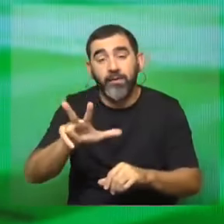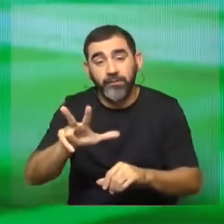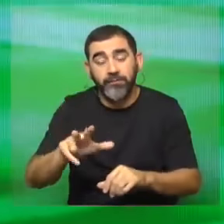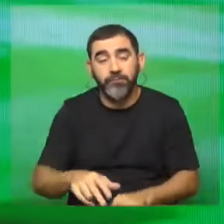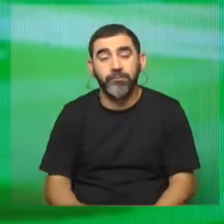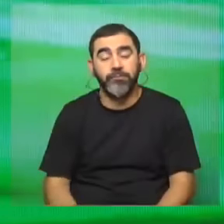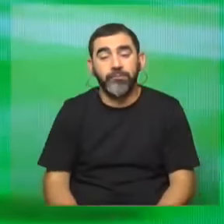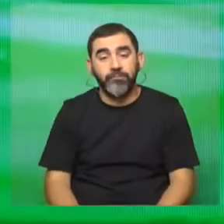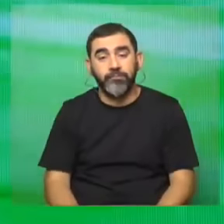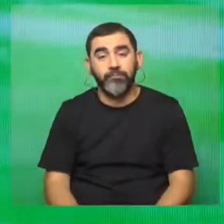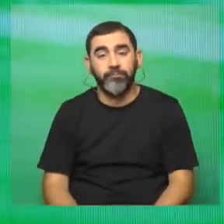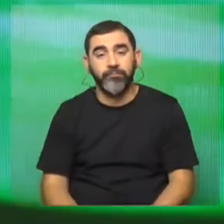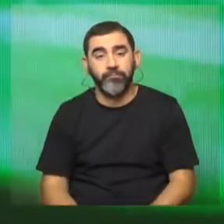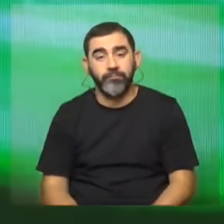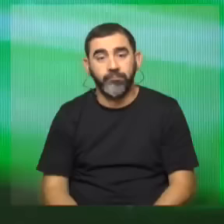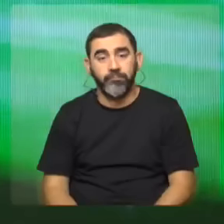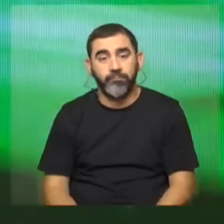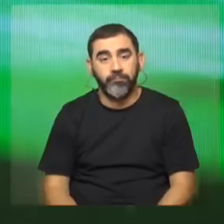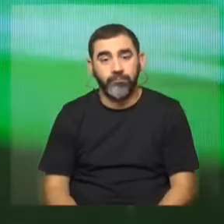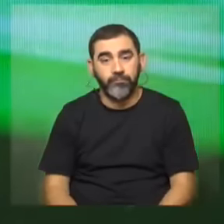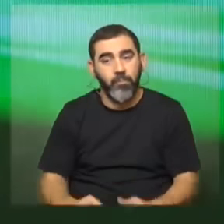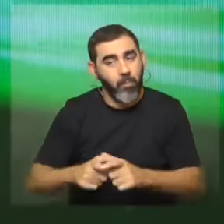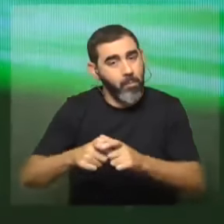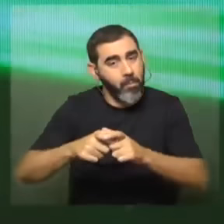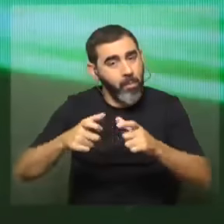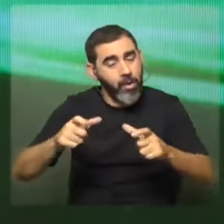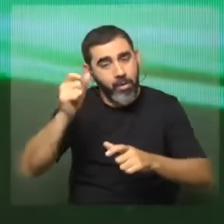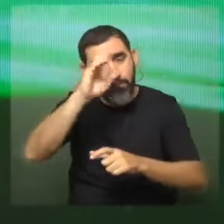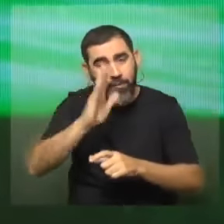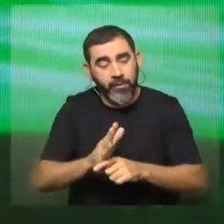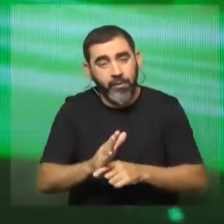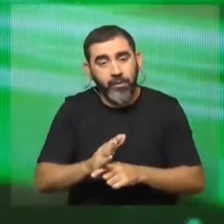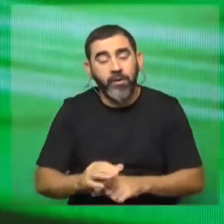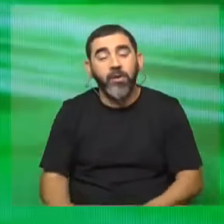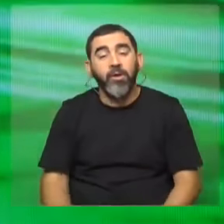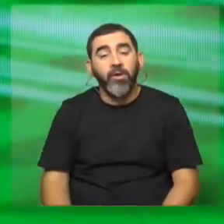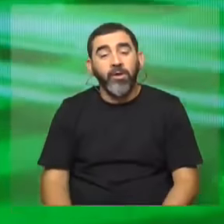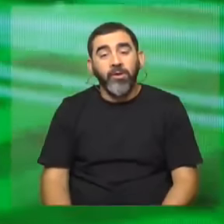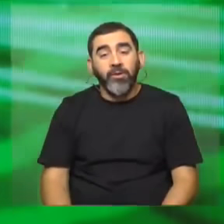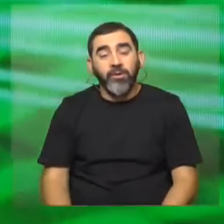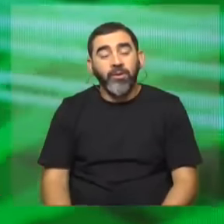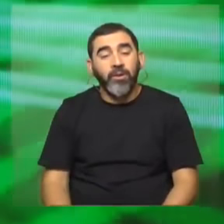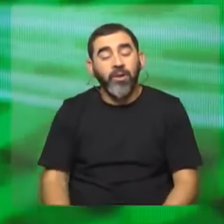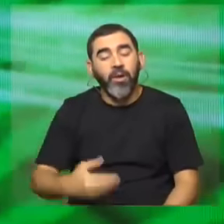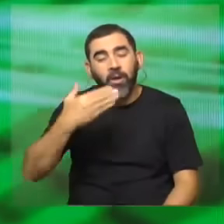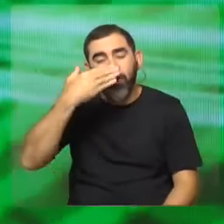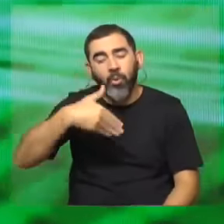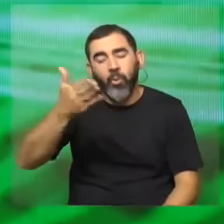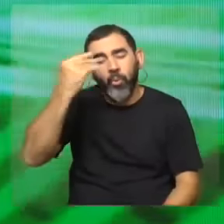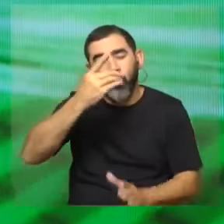el último trimestre y da un crecimiento muy importante los los datos anteriores que que